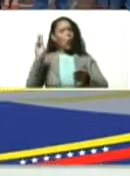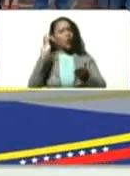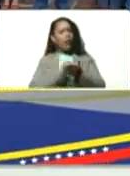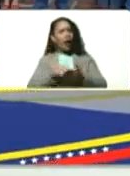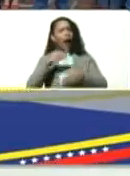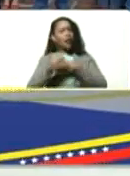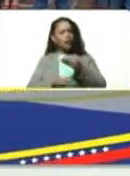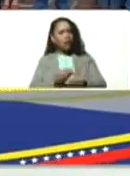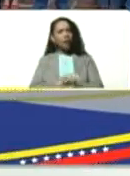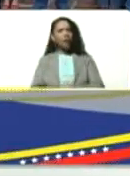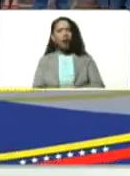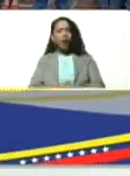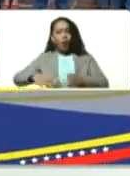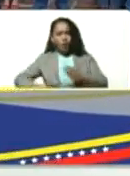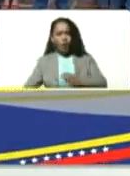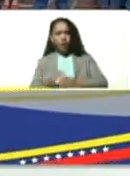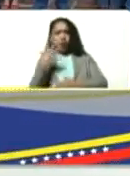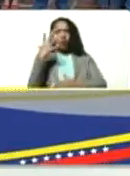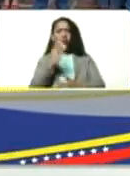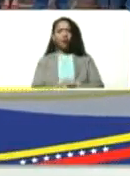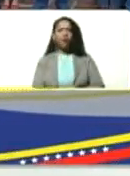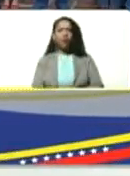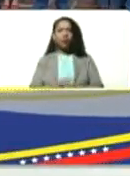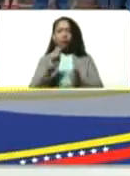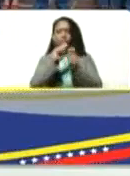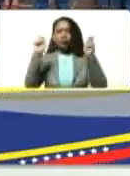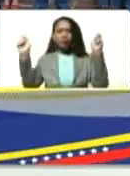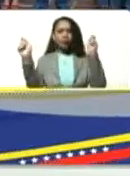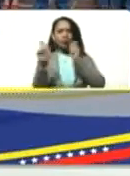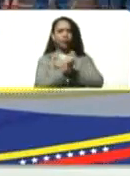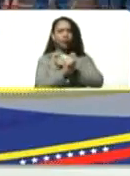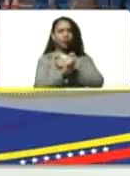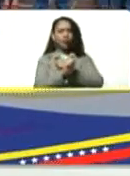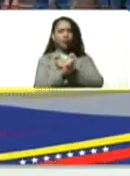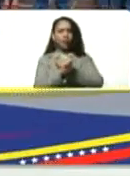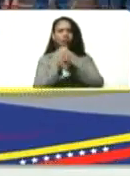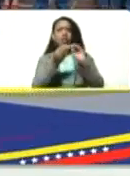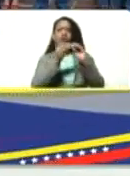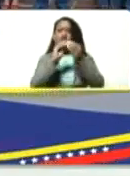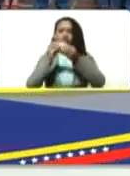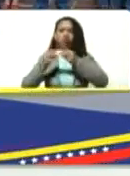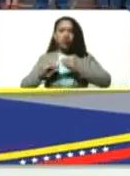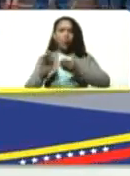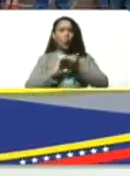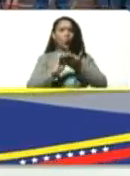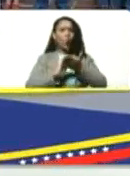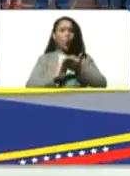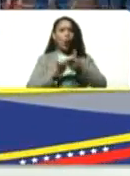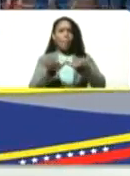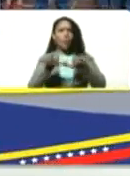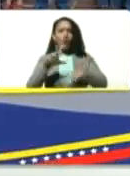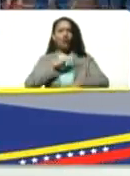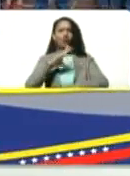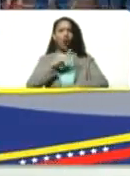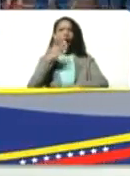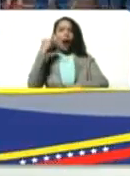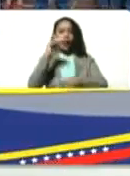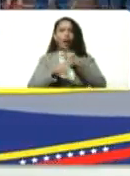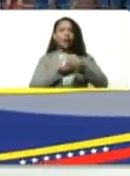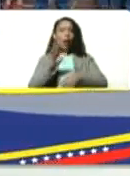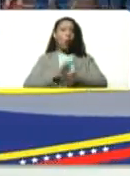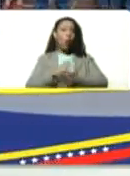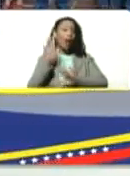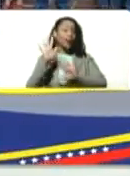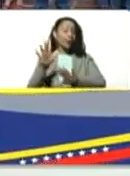rehacerlas, refundarlas, cambiarlas, arreglarlas, repararlas, hay que hacerlo porque así